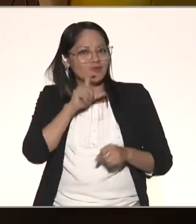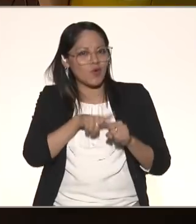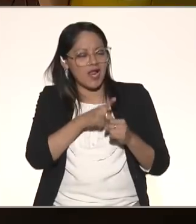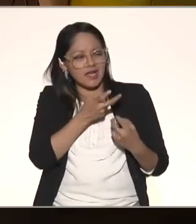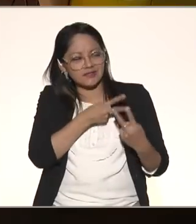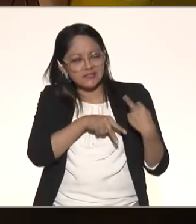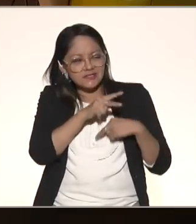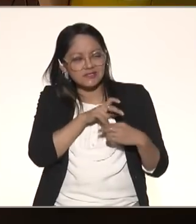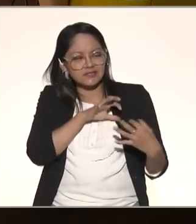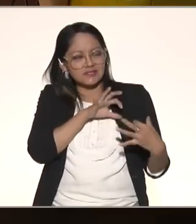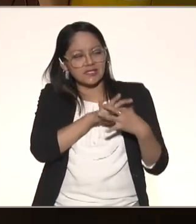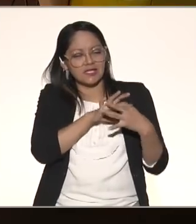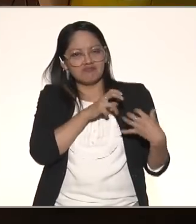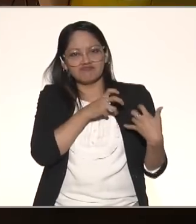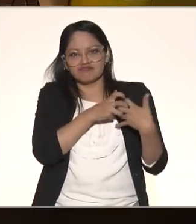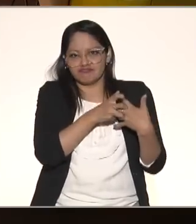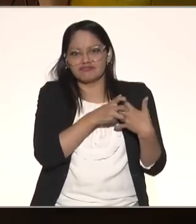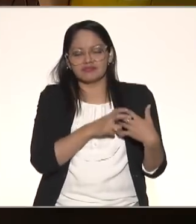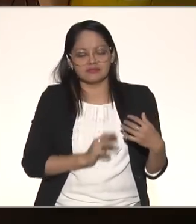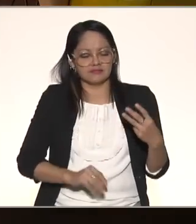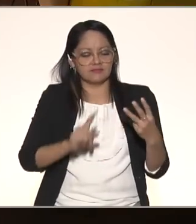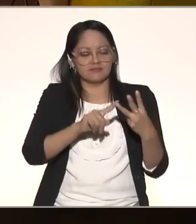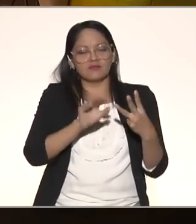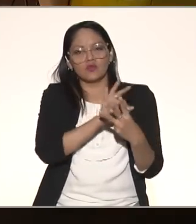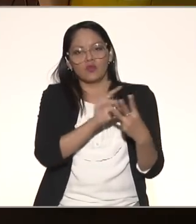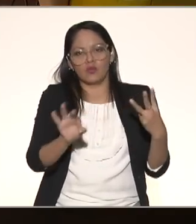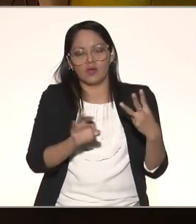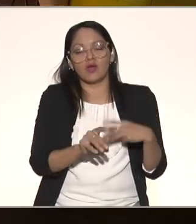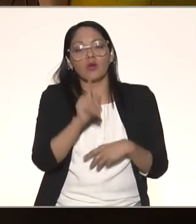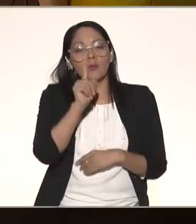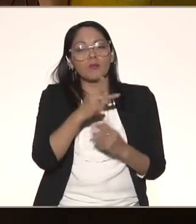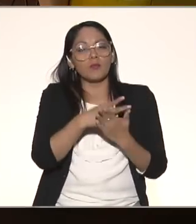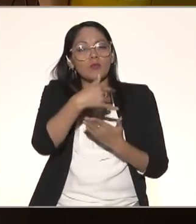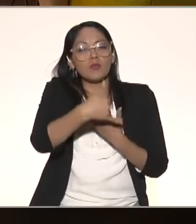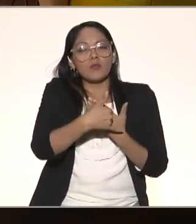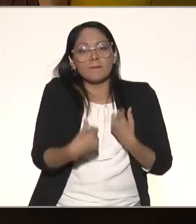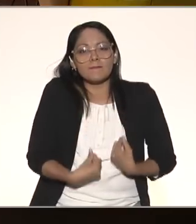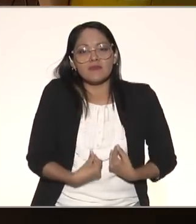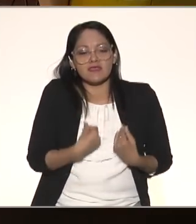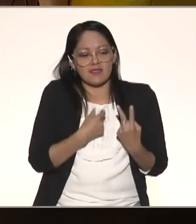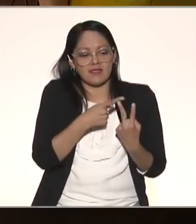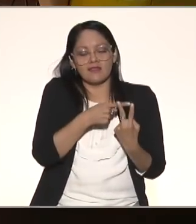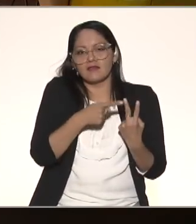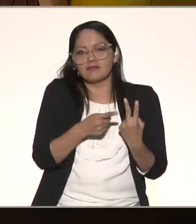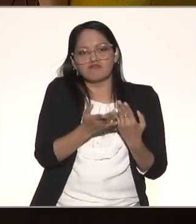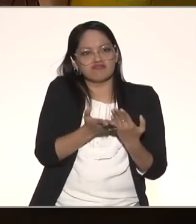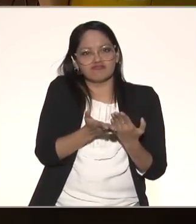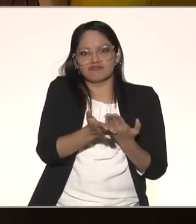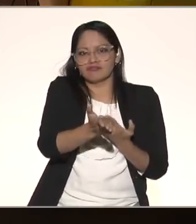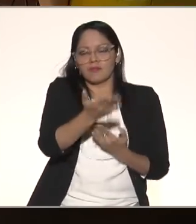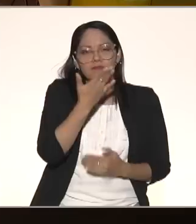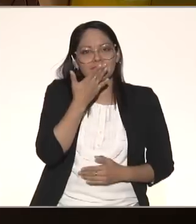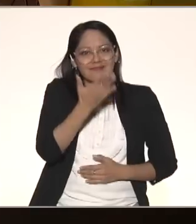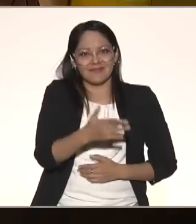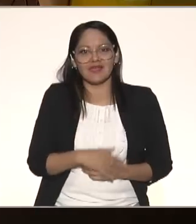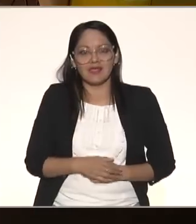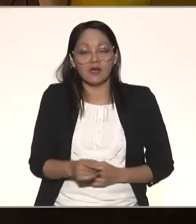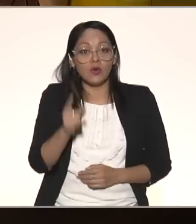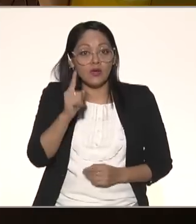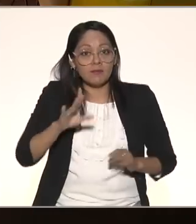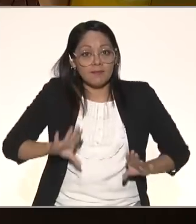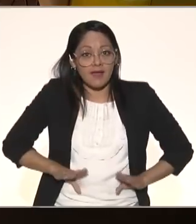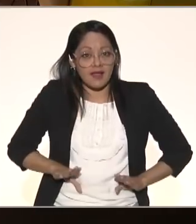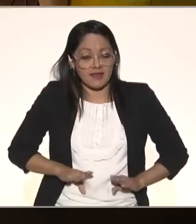que haya esta compatibilidad animal. Y finalmente, que haya un proyecto de vida compatible. Una pareja está